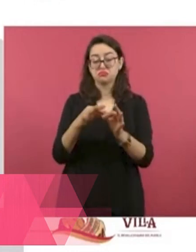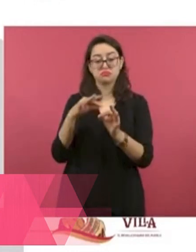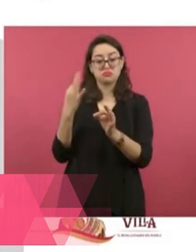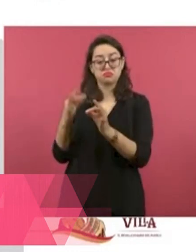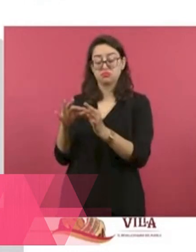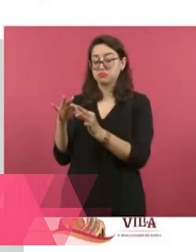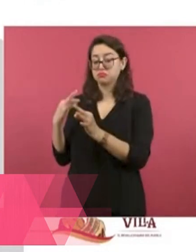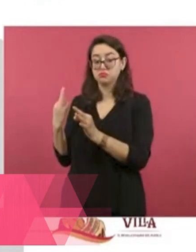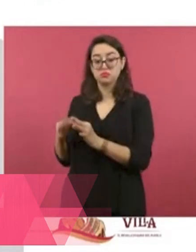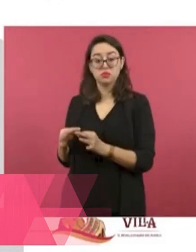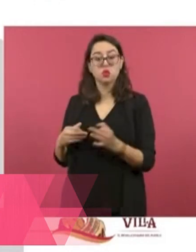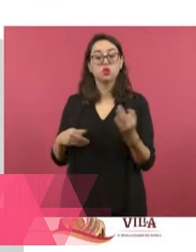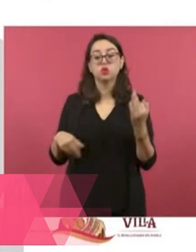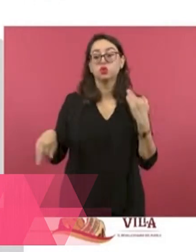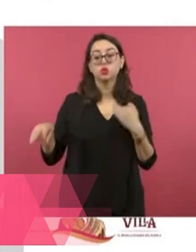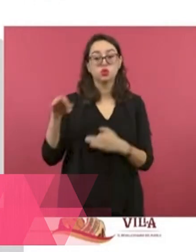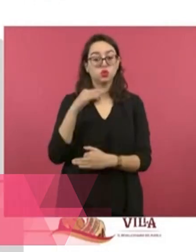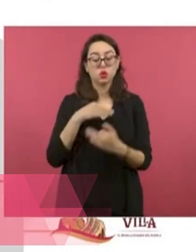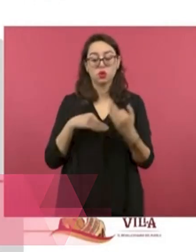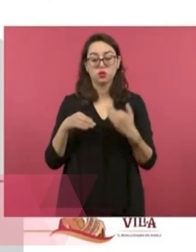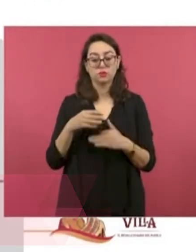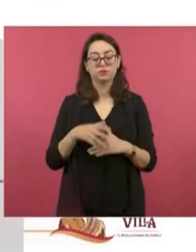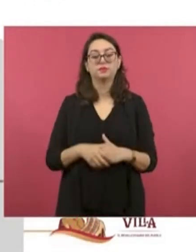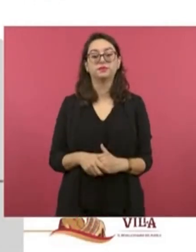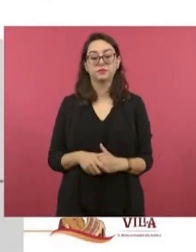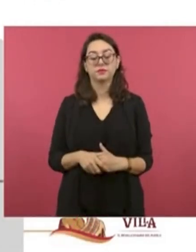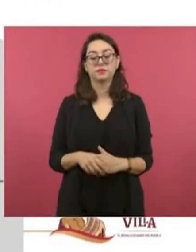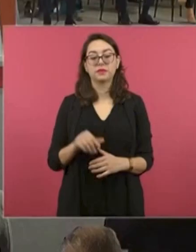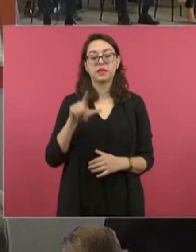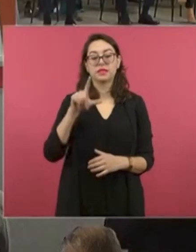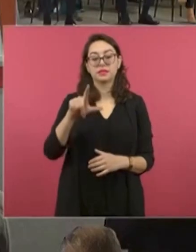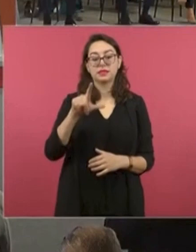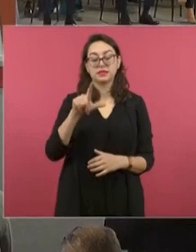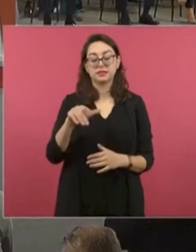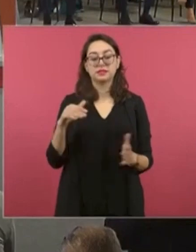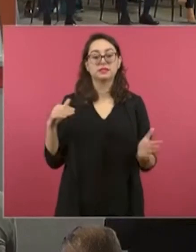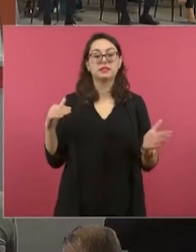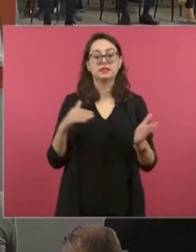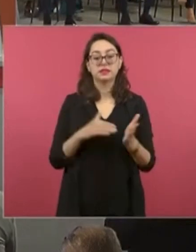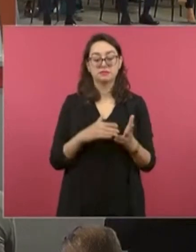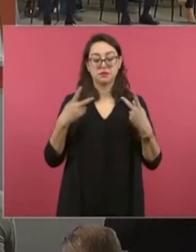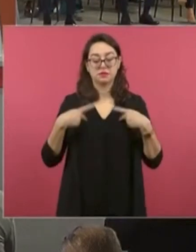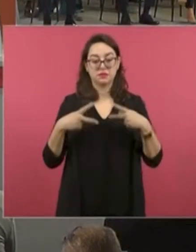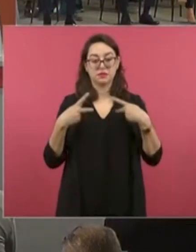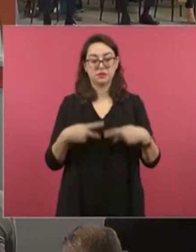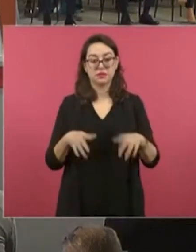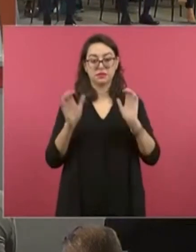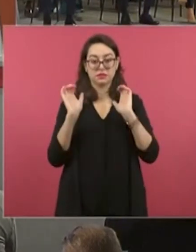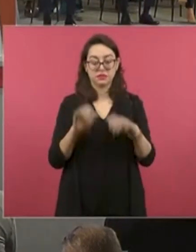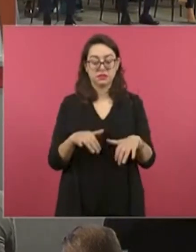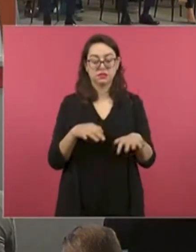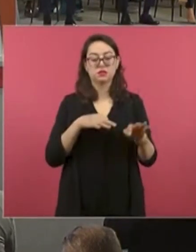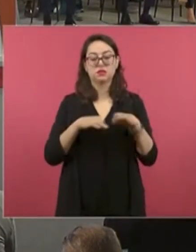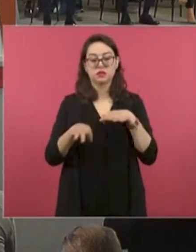con la Secretaría de Cultura. Más de 17.000 empleos directos, 38